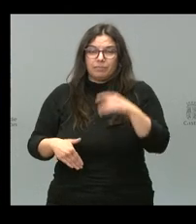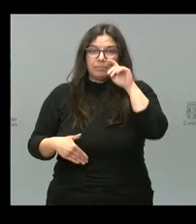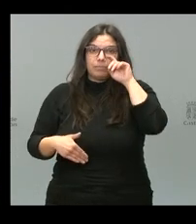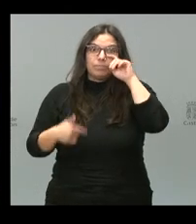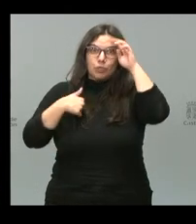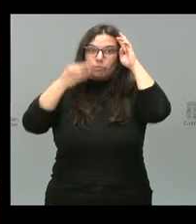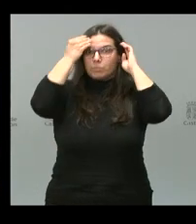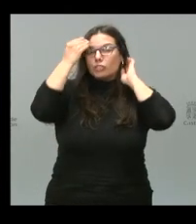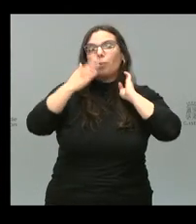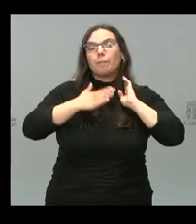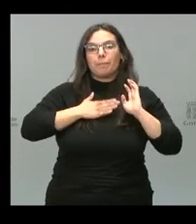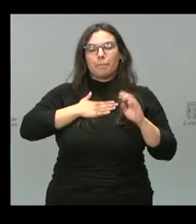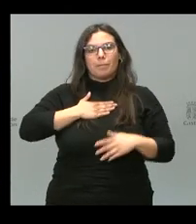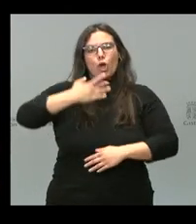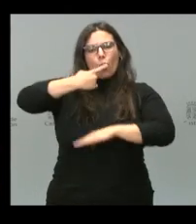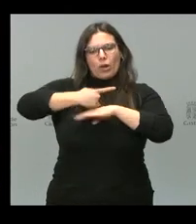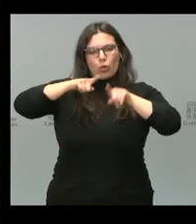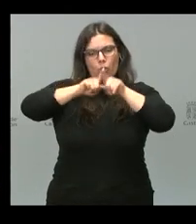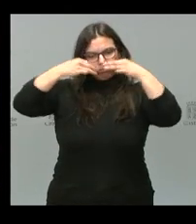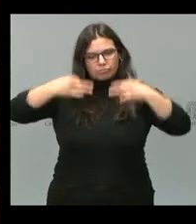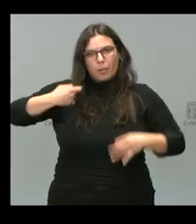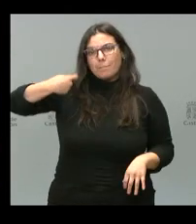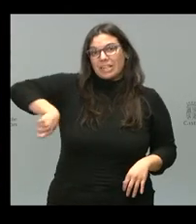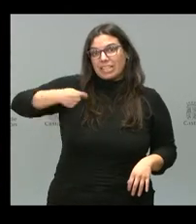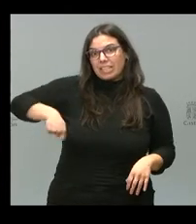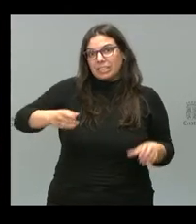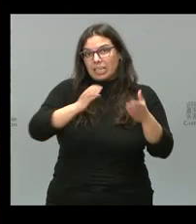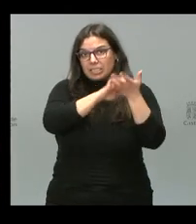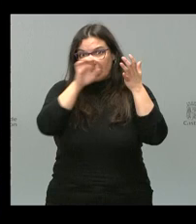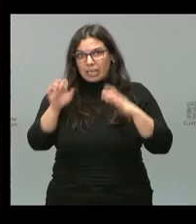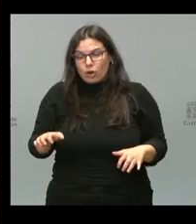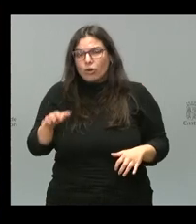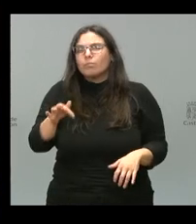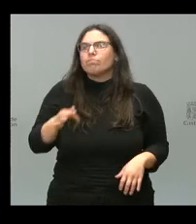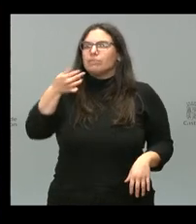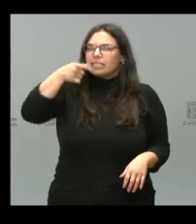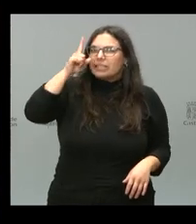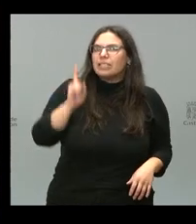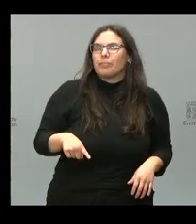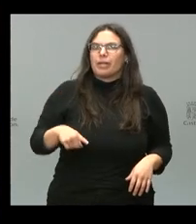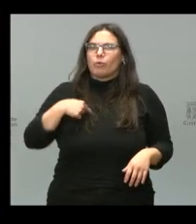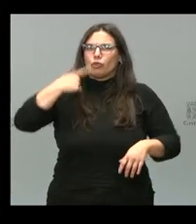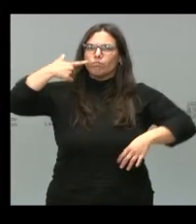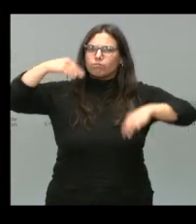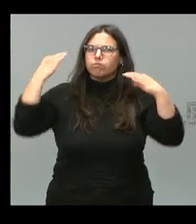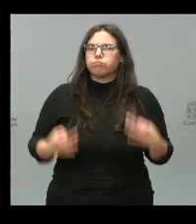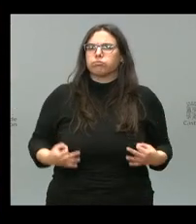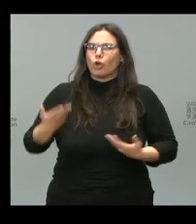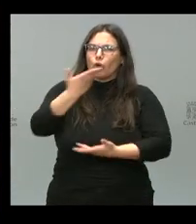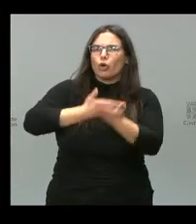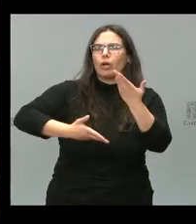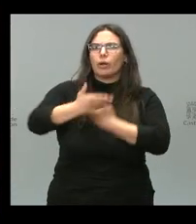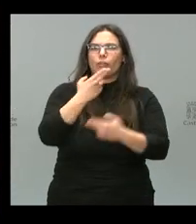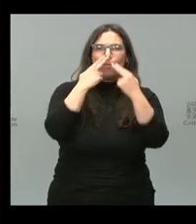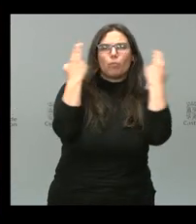en mi obligación como presidente de Castilla y león pero también como convencido de esa colaboración